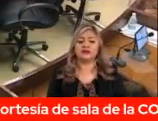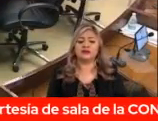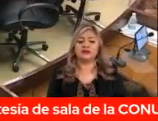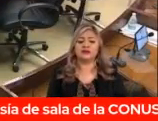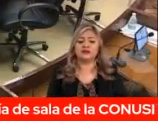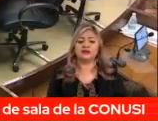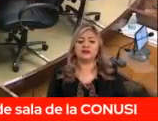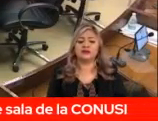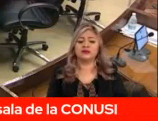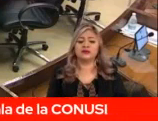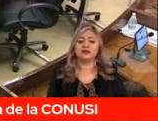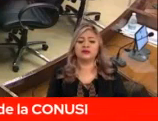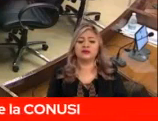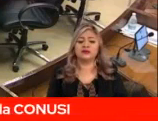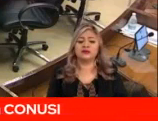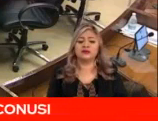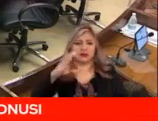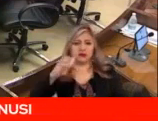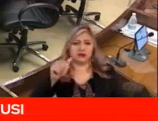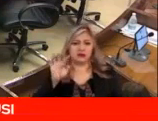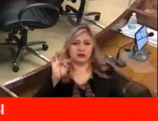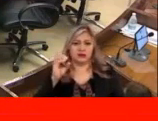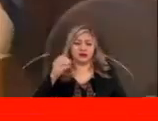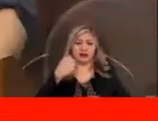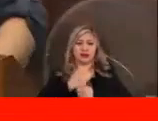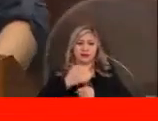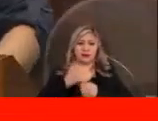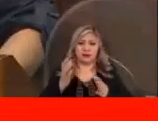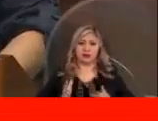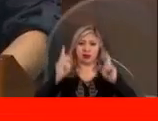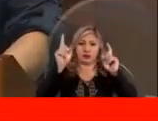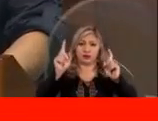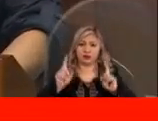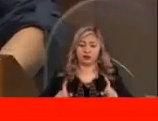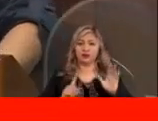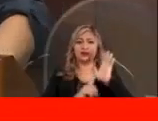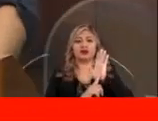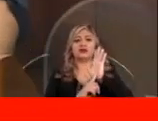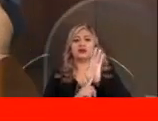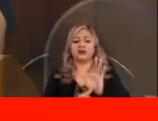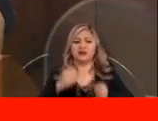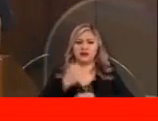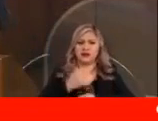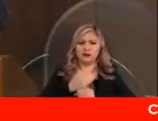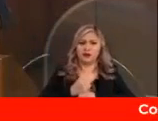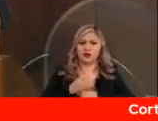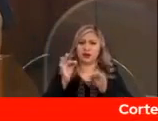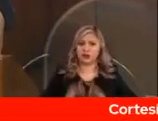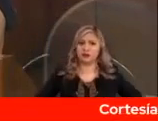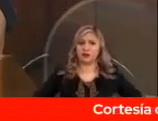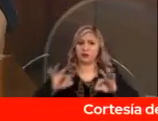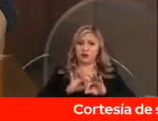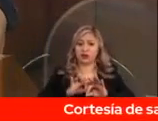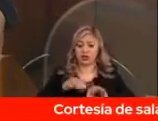del Sindicato de Trabajadores de la Educación. Aquí están los representantes obreros más importantes del país, sentados